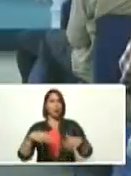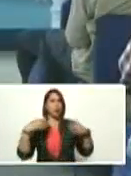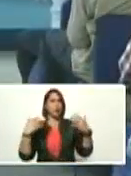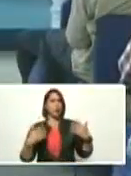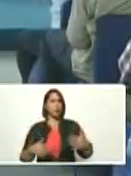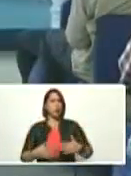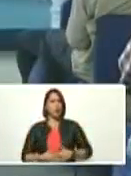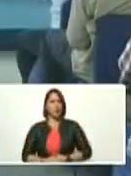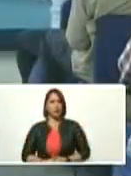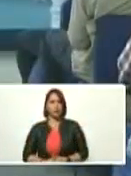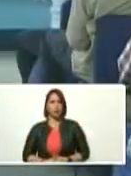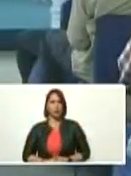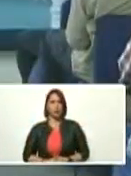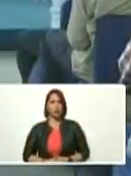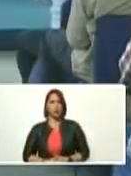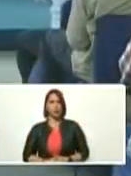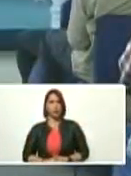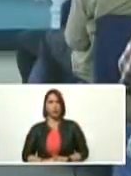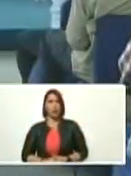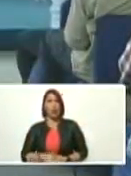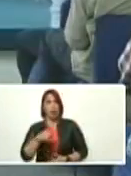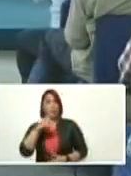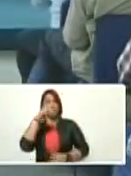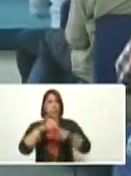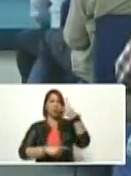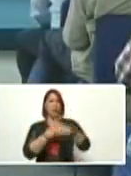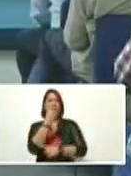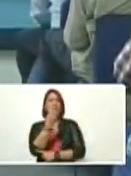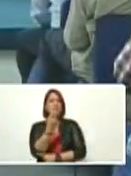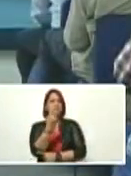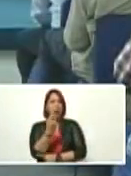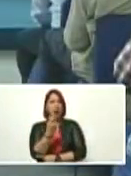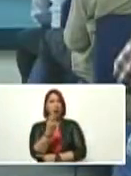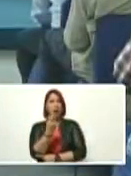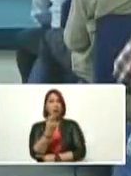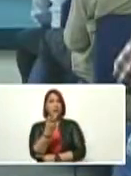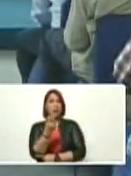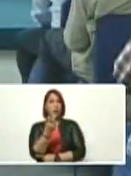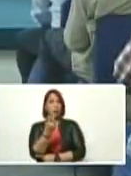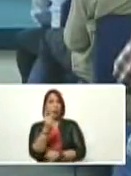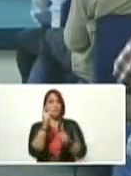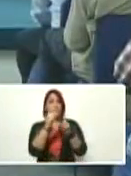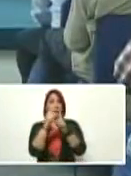Bastante. A ese programa le falta la segunda frase.